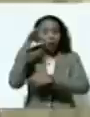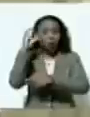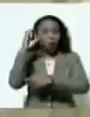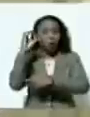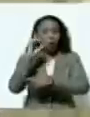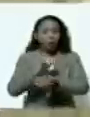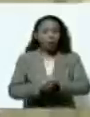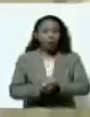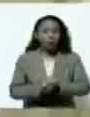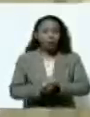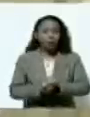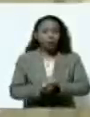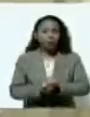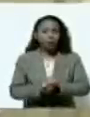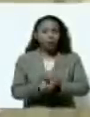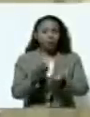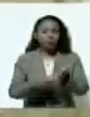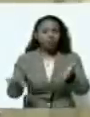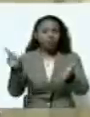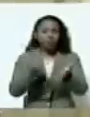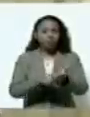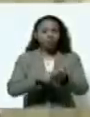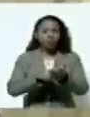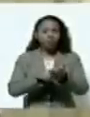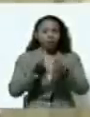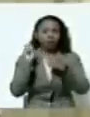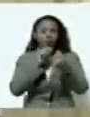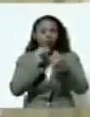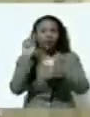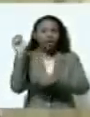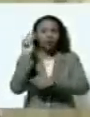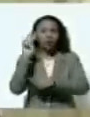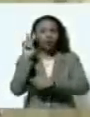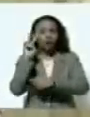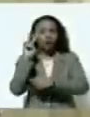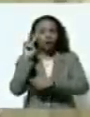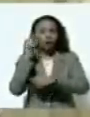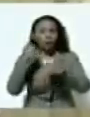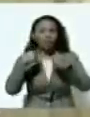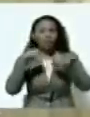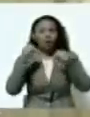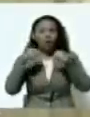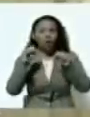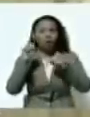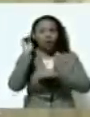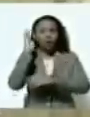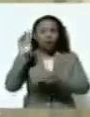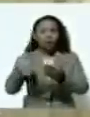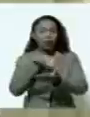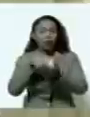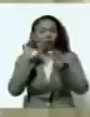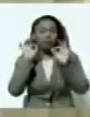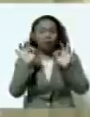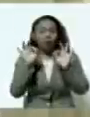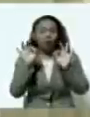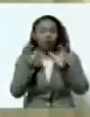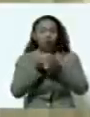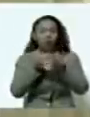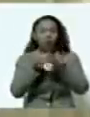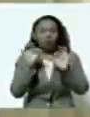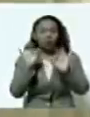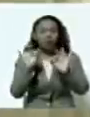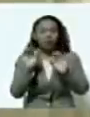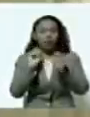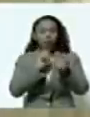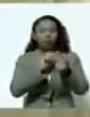en Colombia. Ratificaba que el diálogo venezolano que va a motorizar la Asamblea Nacional y específicamente la Comisión Especial para el